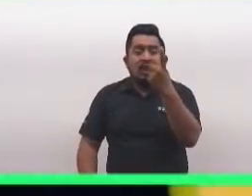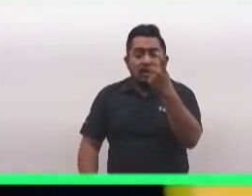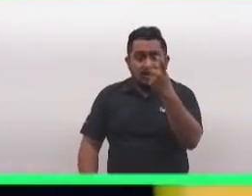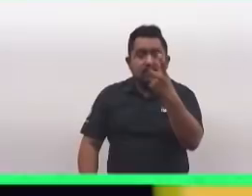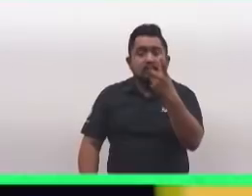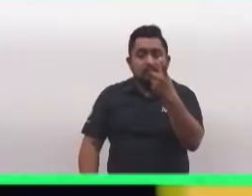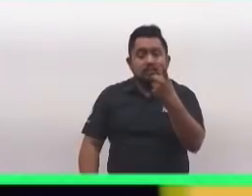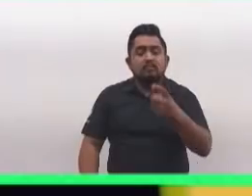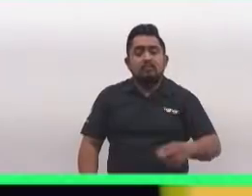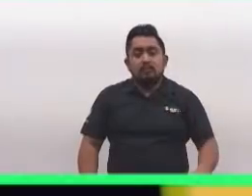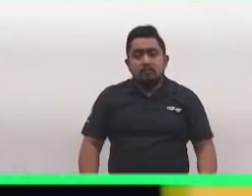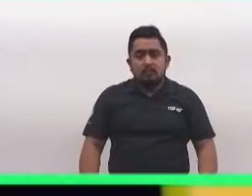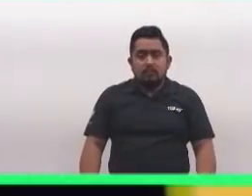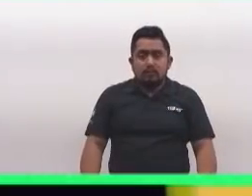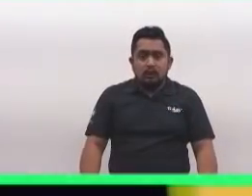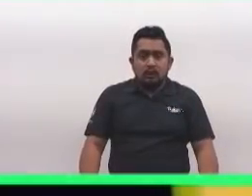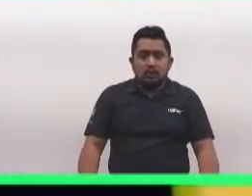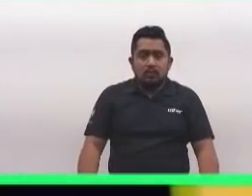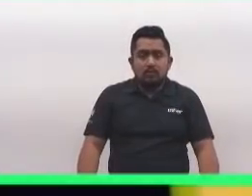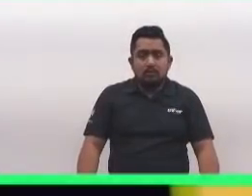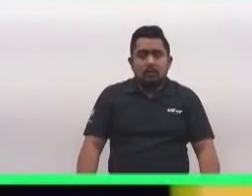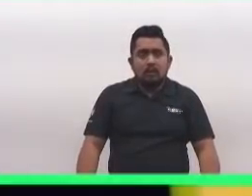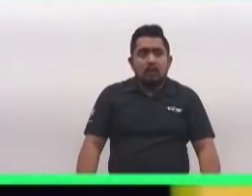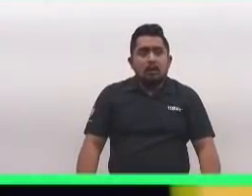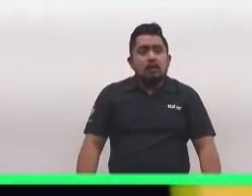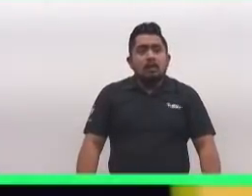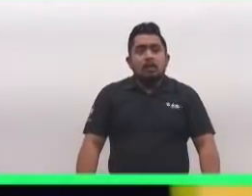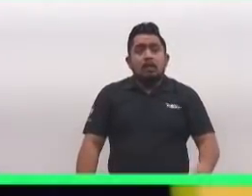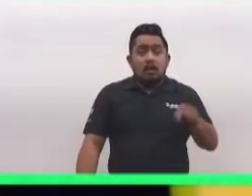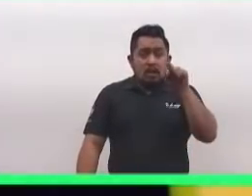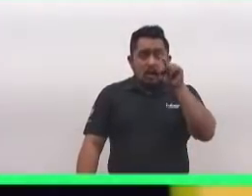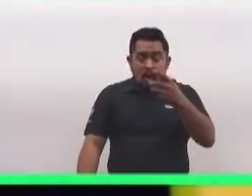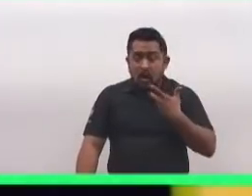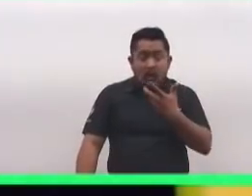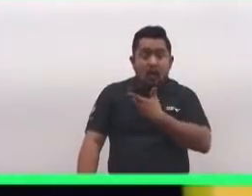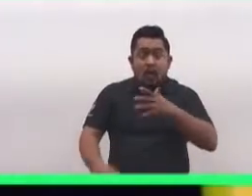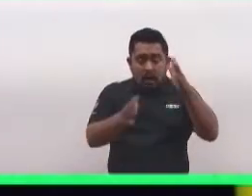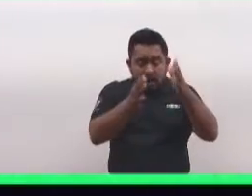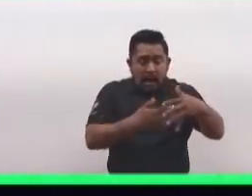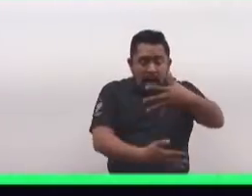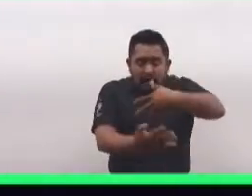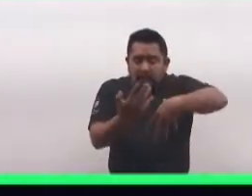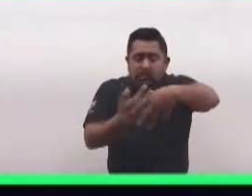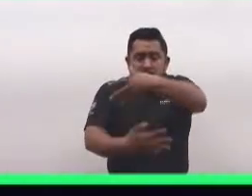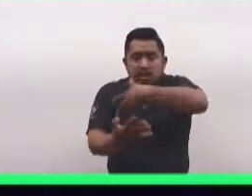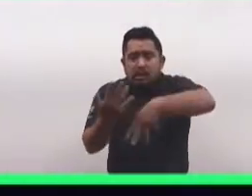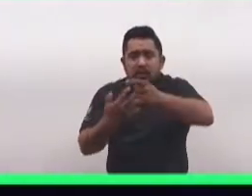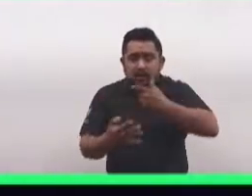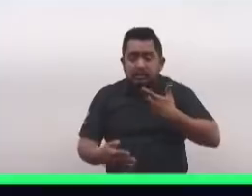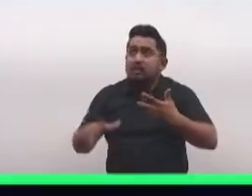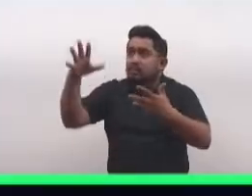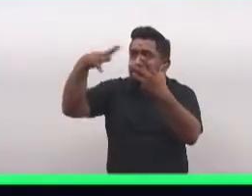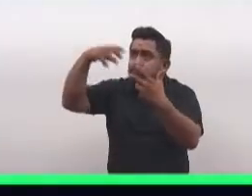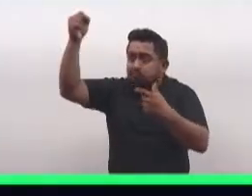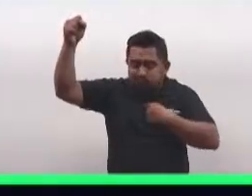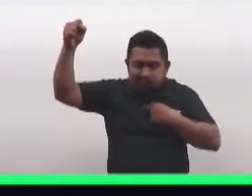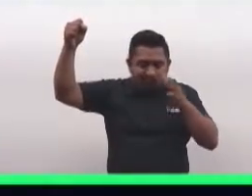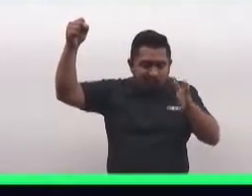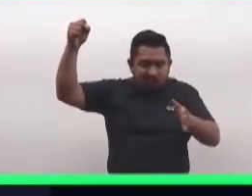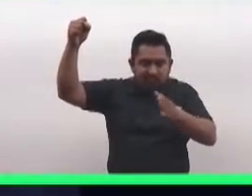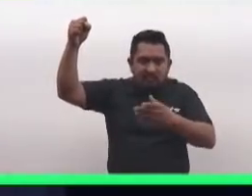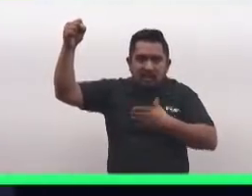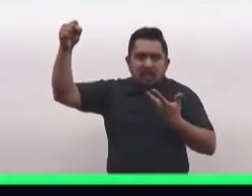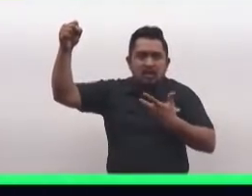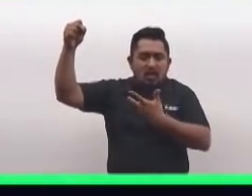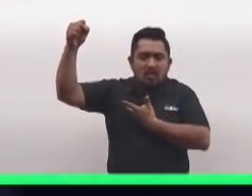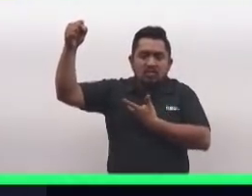la falta de orden el desorden en el cual vivimos ahora cierran las puertas a lo que dios tiene para nosotros el desorden